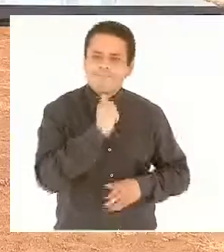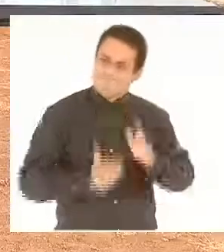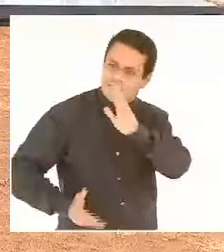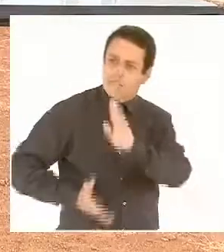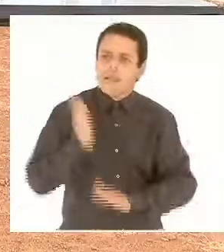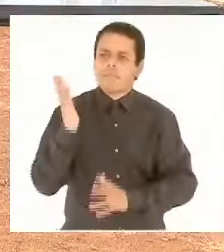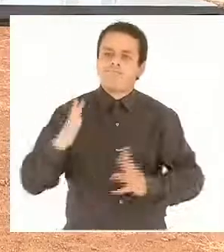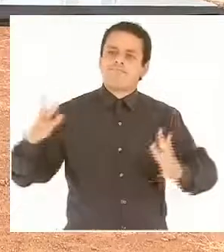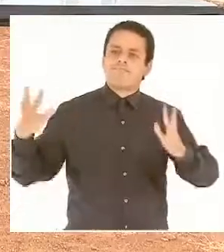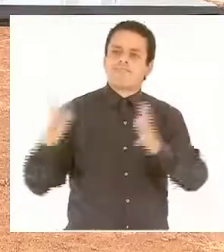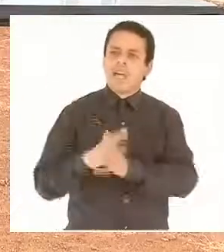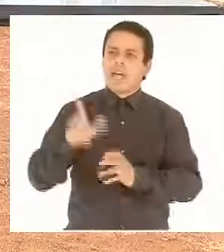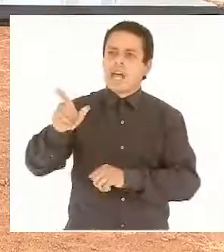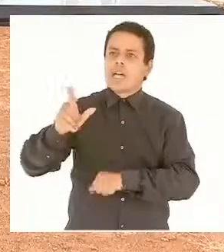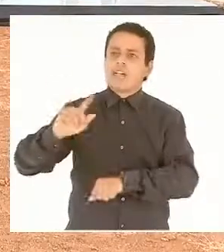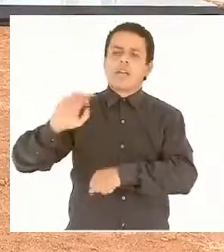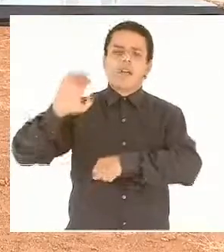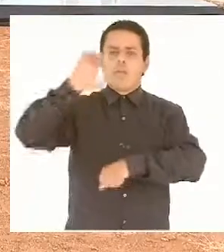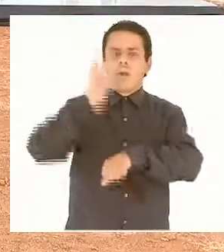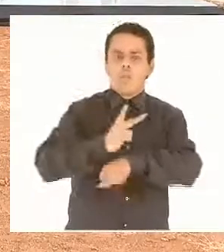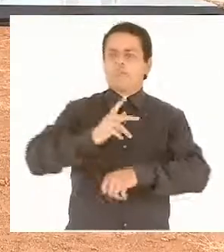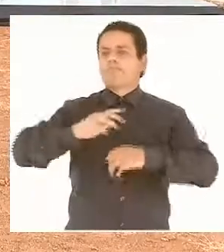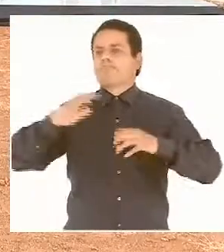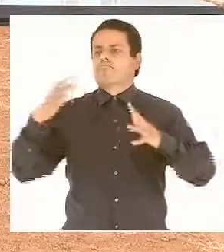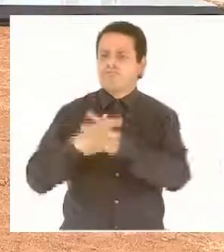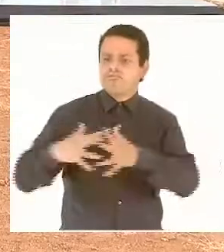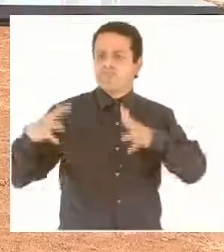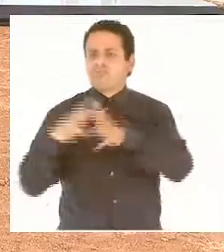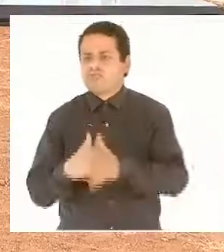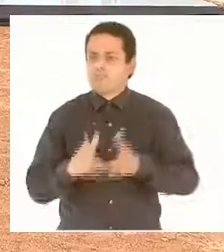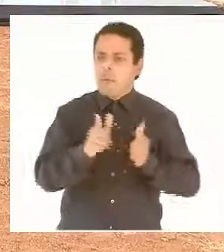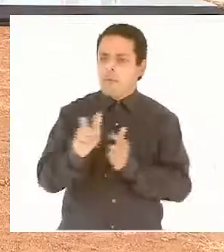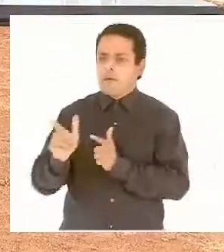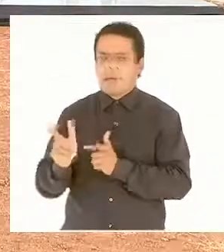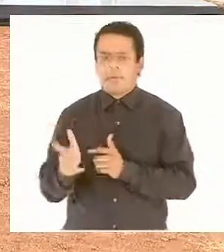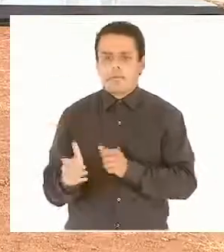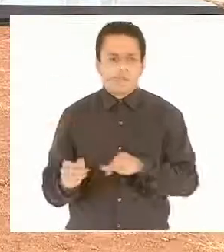iban a Europa a la guerra.